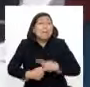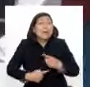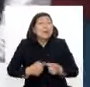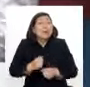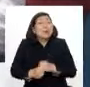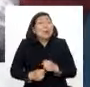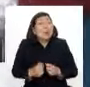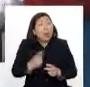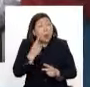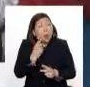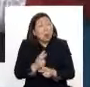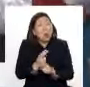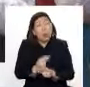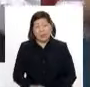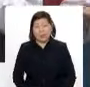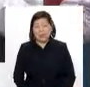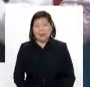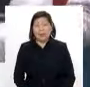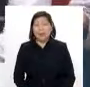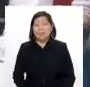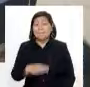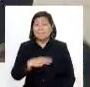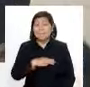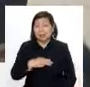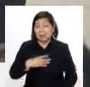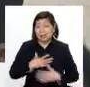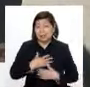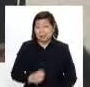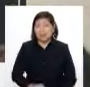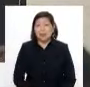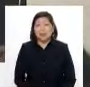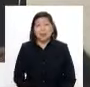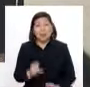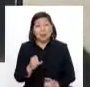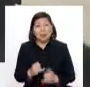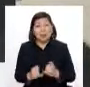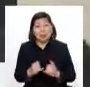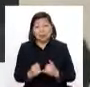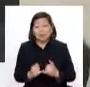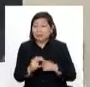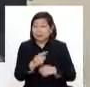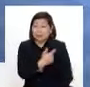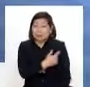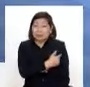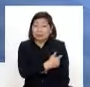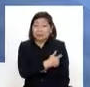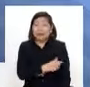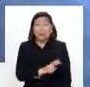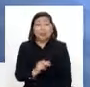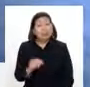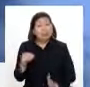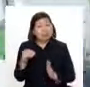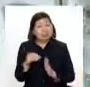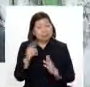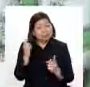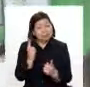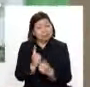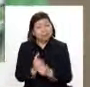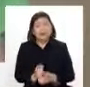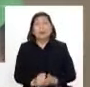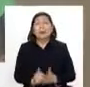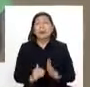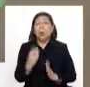años. De esta manera, la ministra de Salud señaló que en la última jornada nacional de vacunación no cumplió con la meta de inmunizar